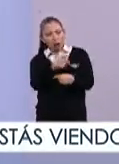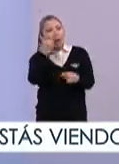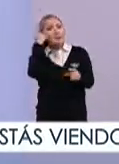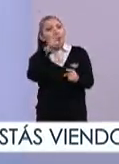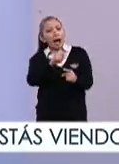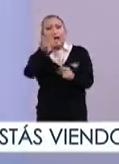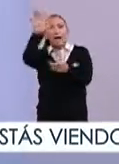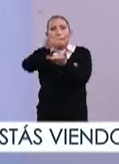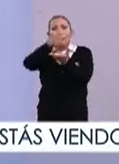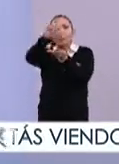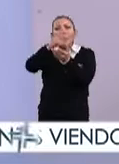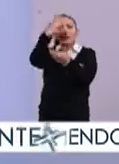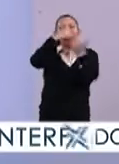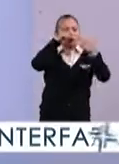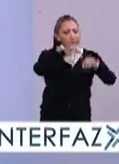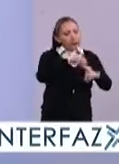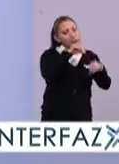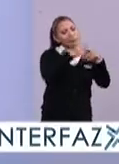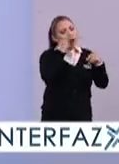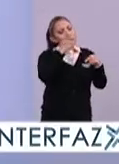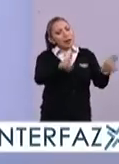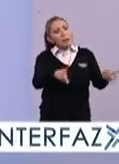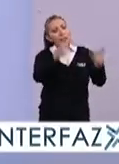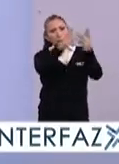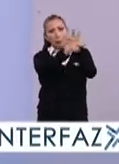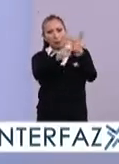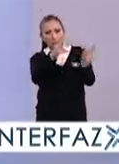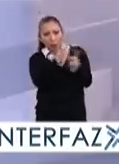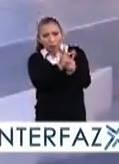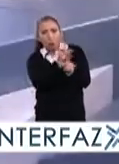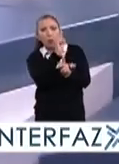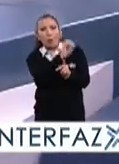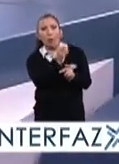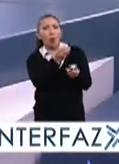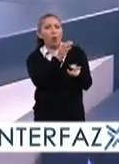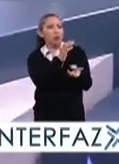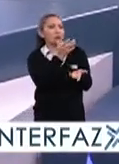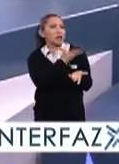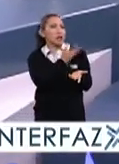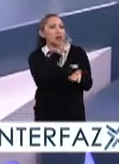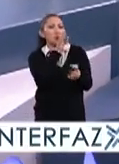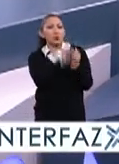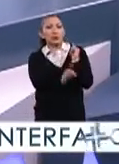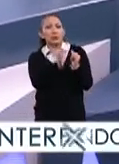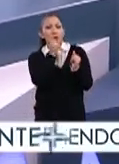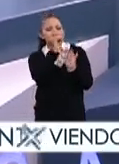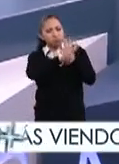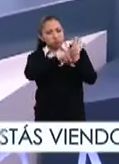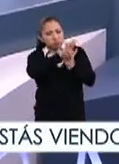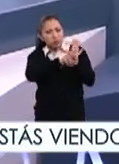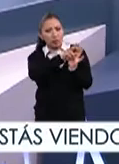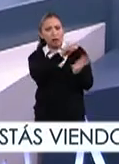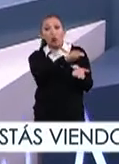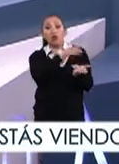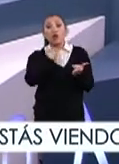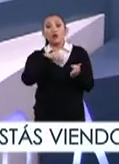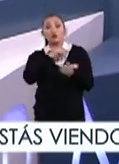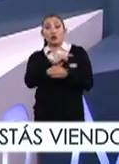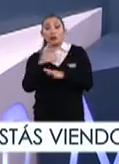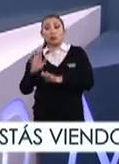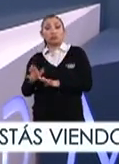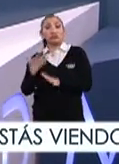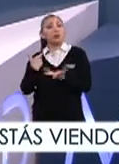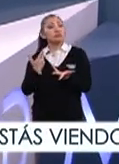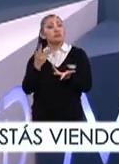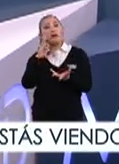fin de completar esto y regresar y luego vender el producto o tener un producto o tener el documental. Nosotros lo